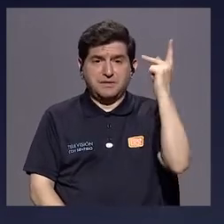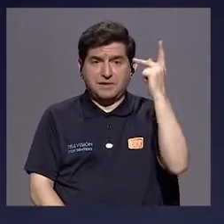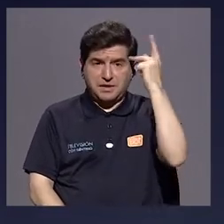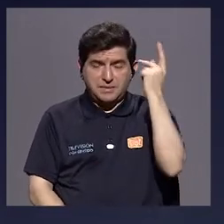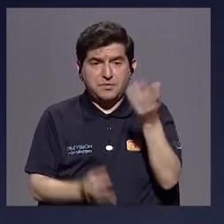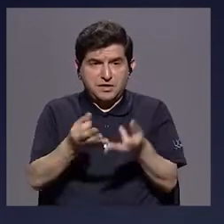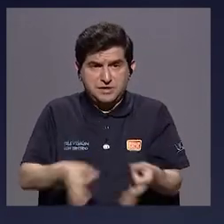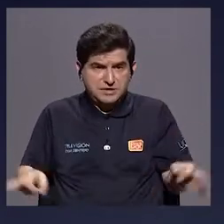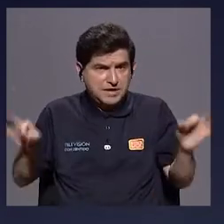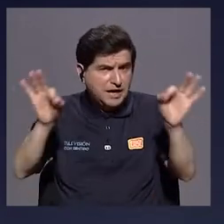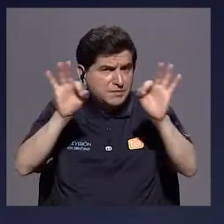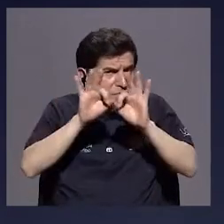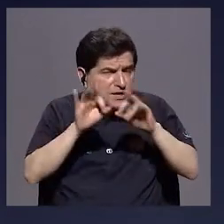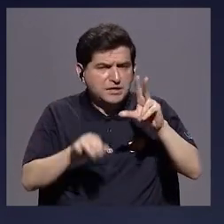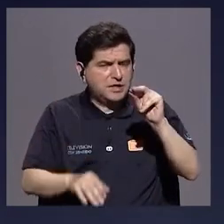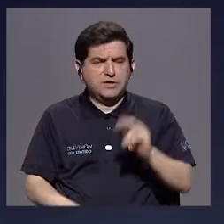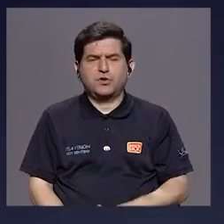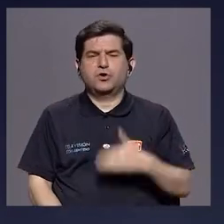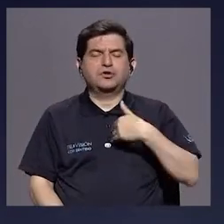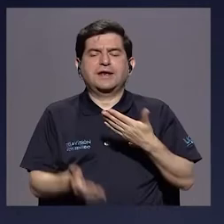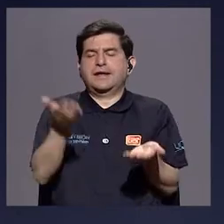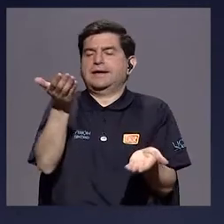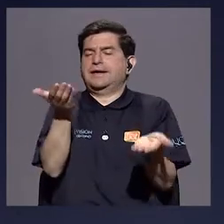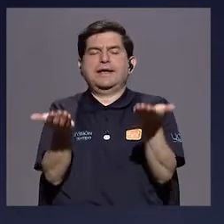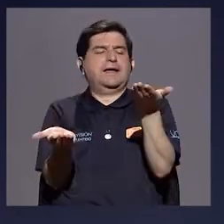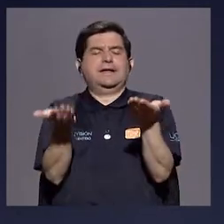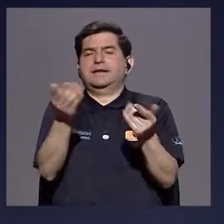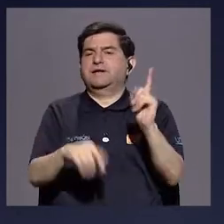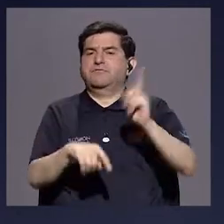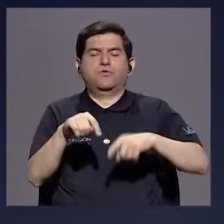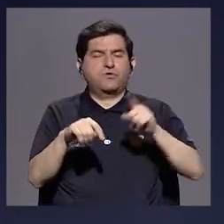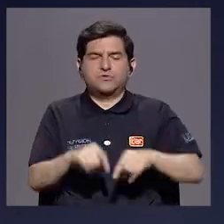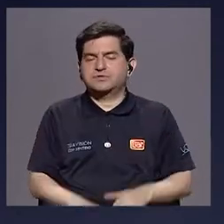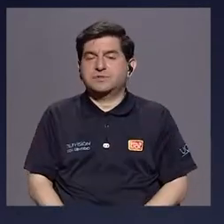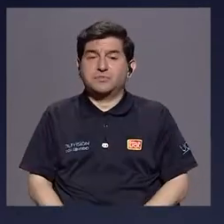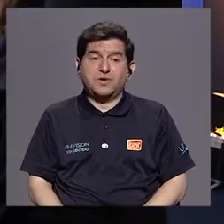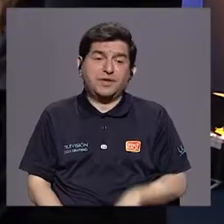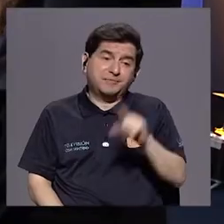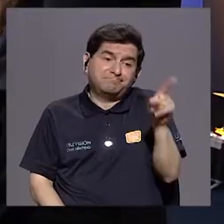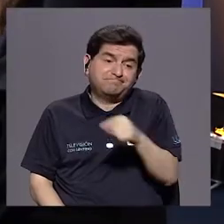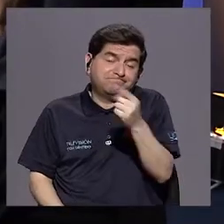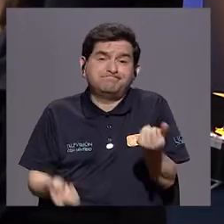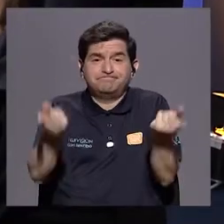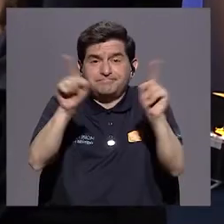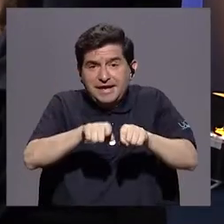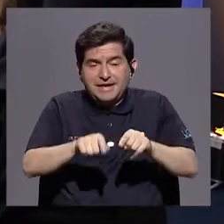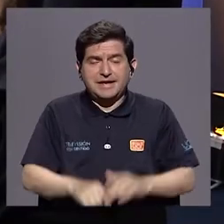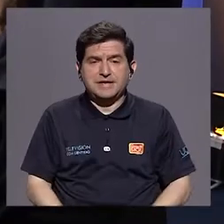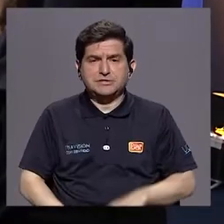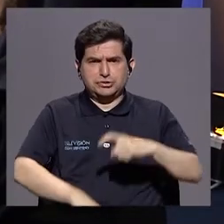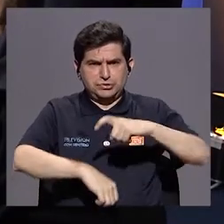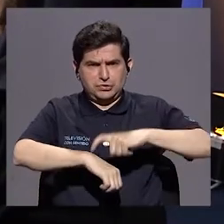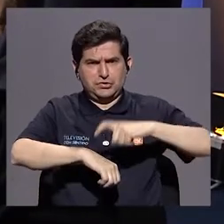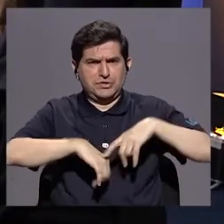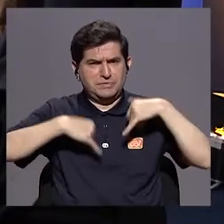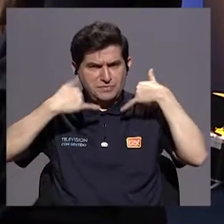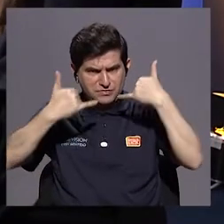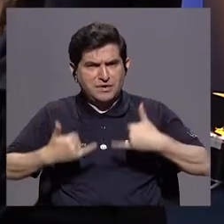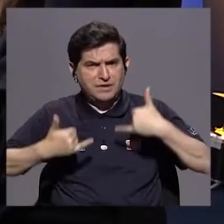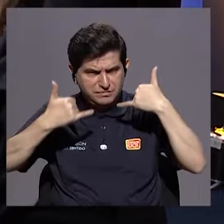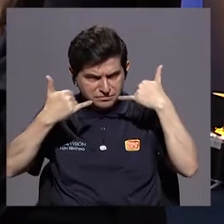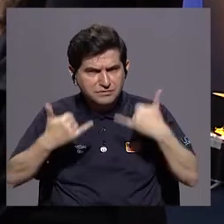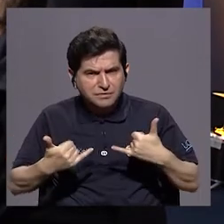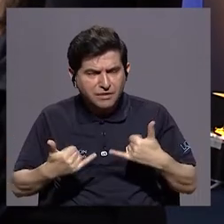tanto de la bienal sino que haya como un balance de que no se puede ignorar el hecho de que vivimos en tiempos de que